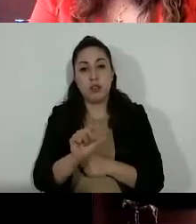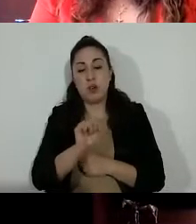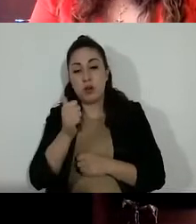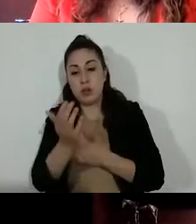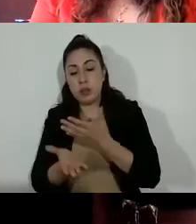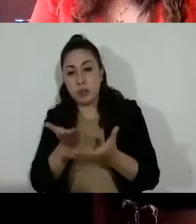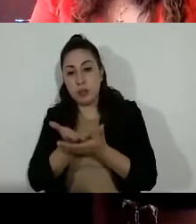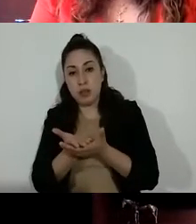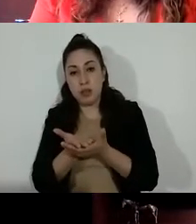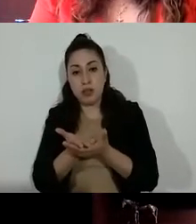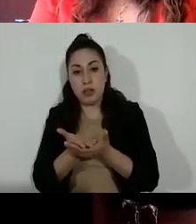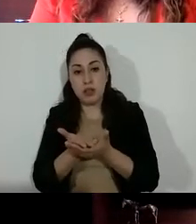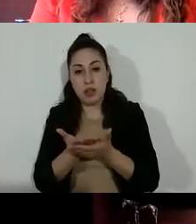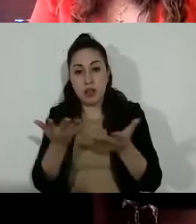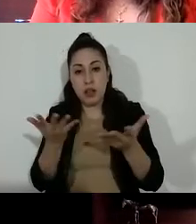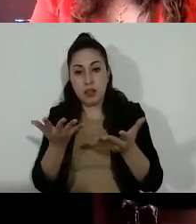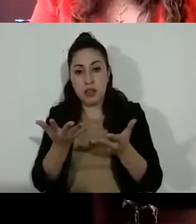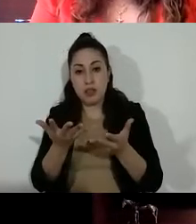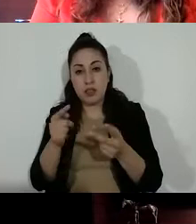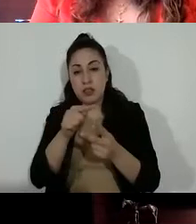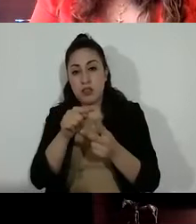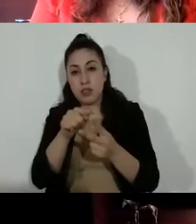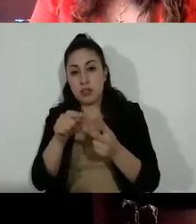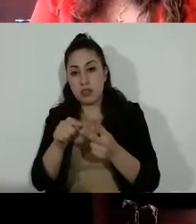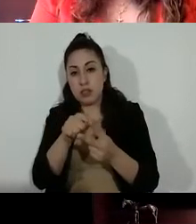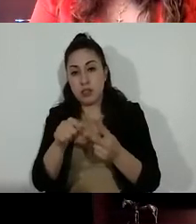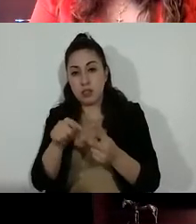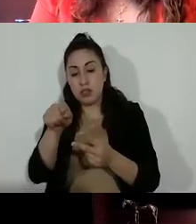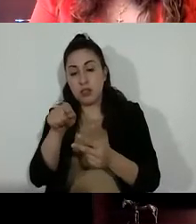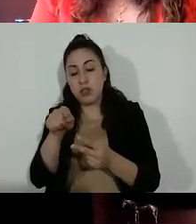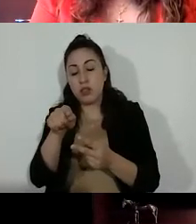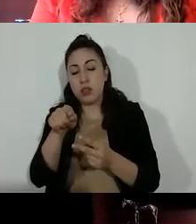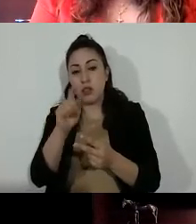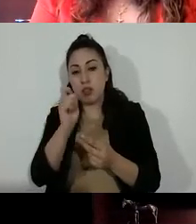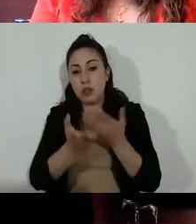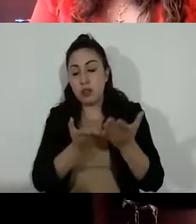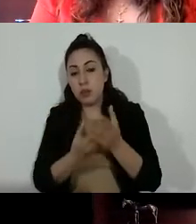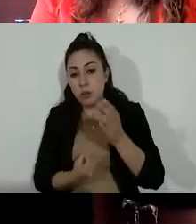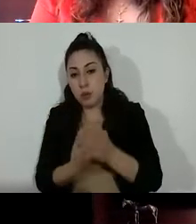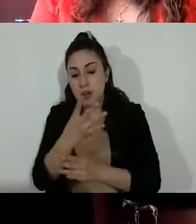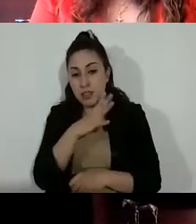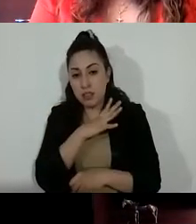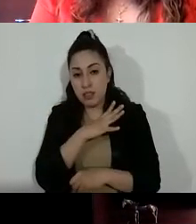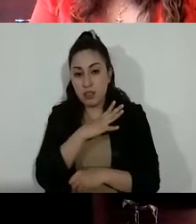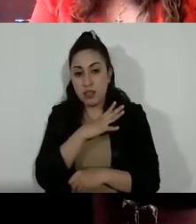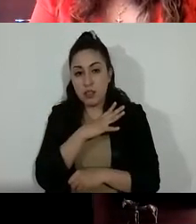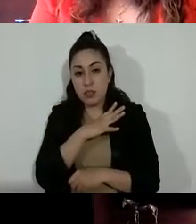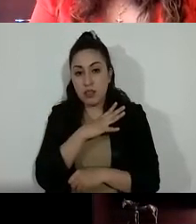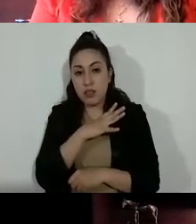propuestas de las personas que ustedes están sugiriendo que acudan